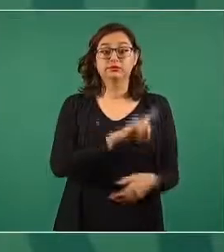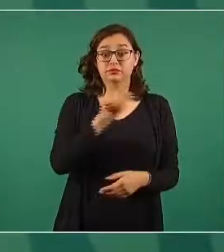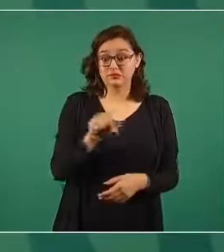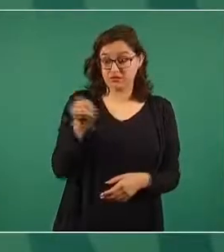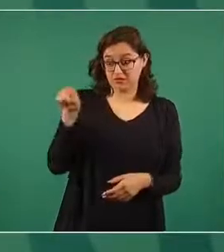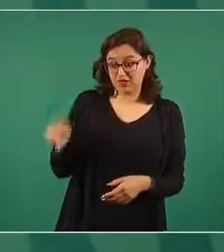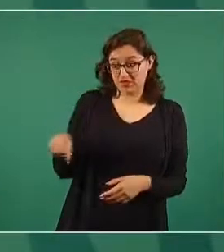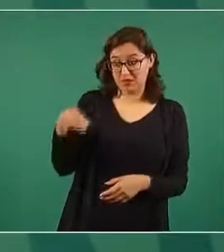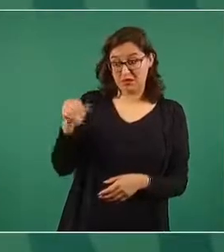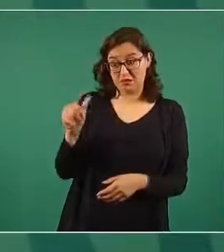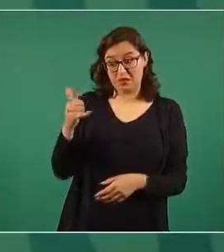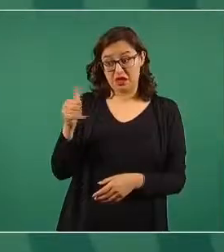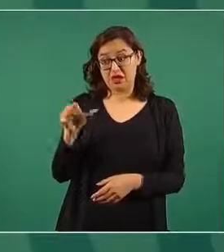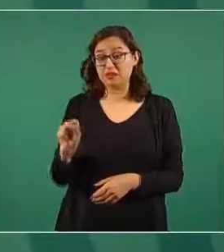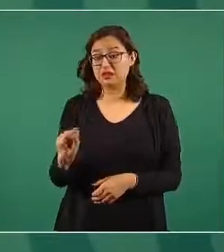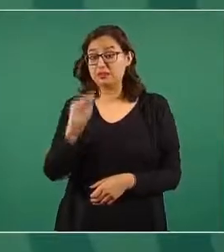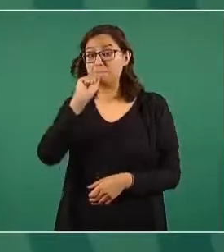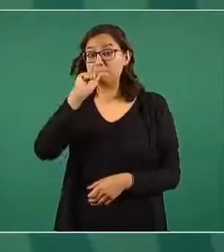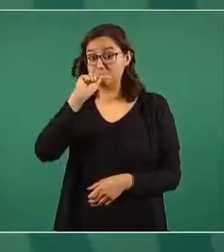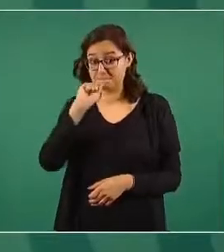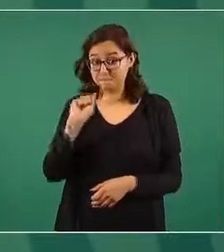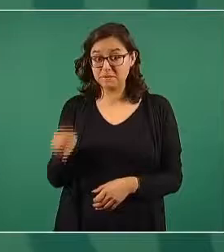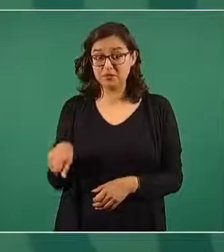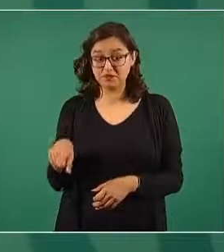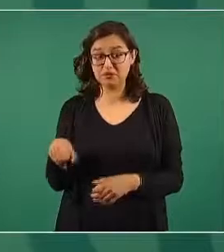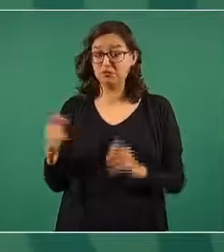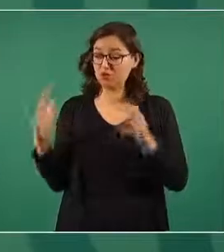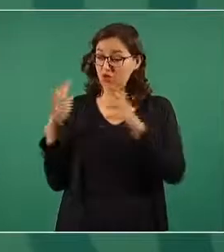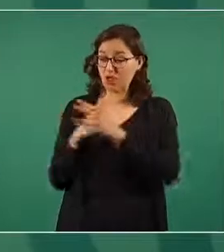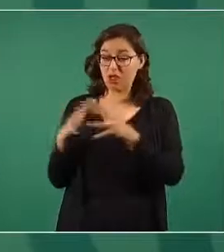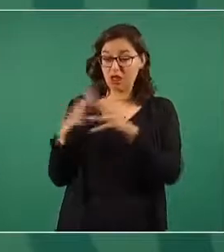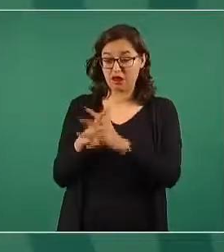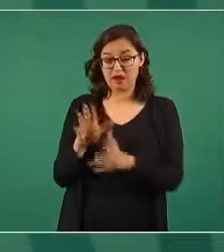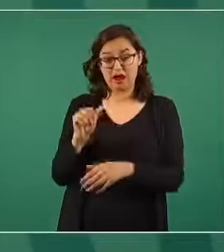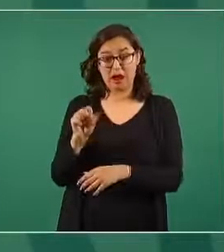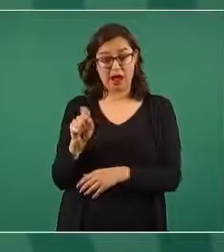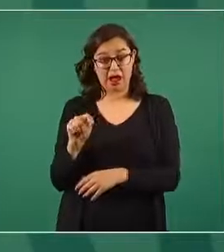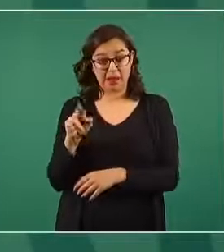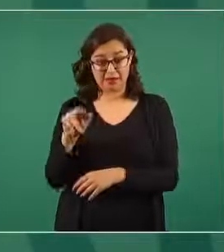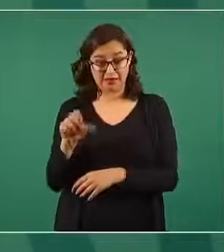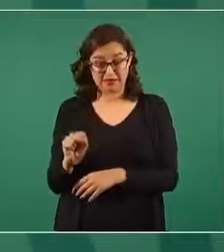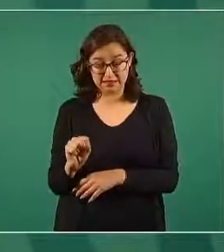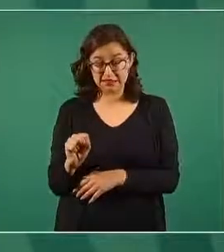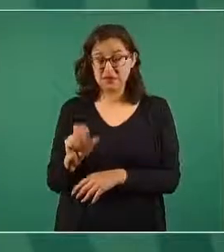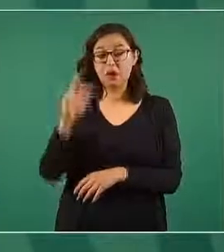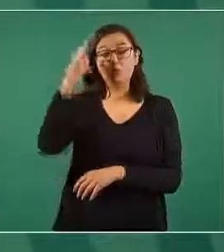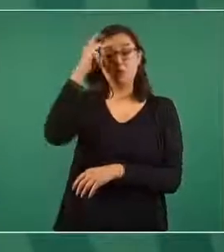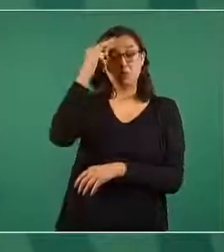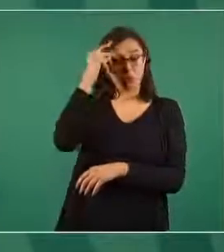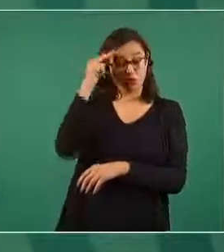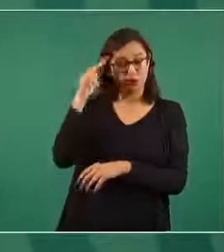igual, en la guerra de castas y en el porfiriato. Era